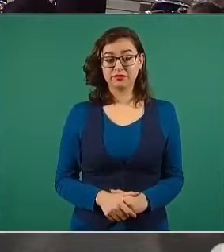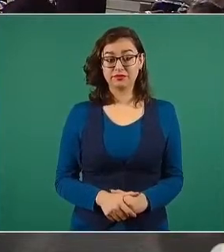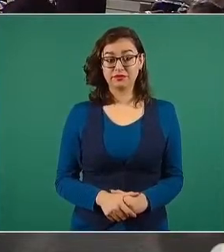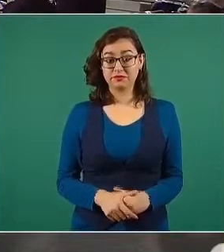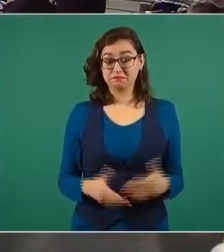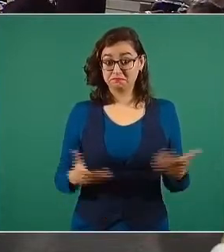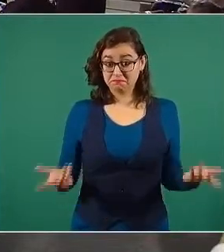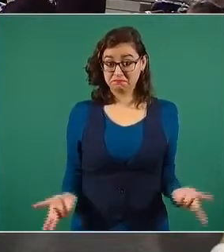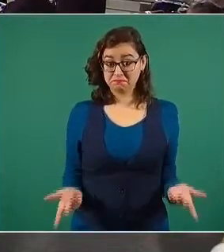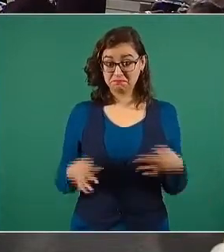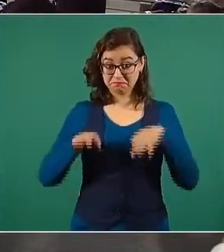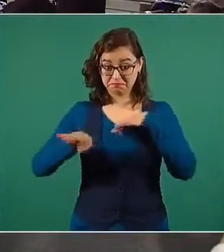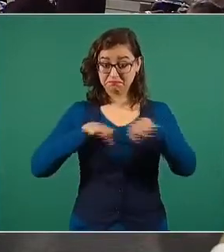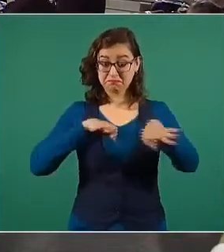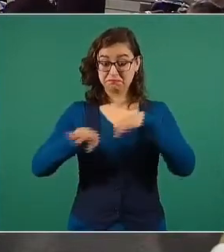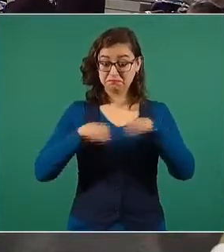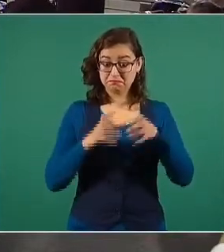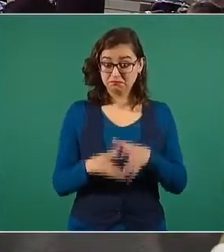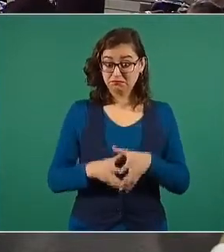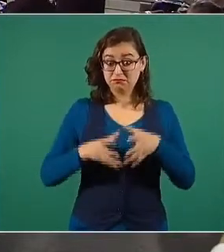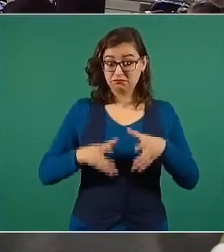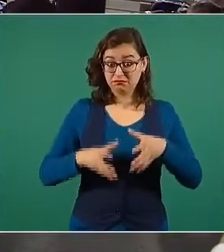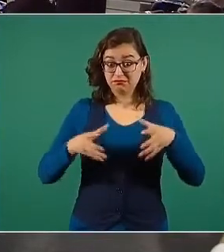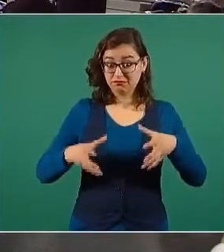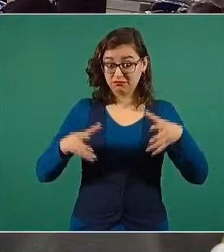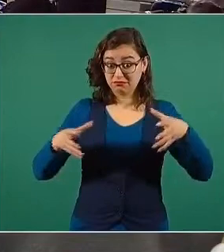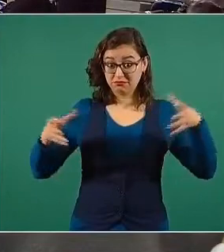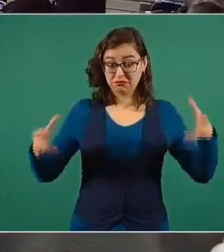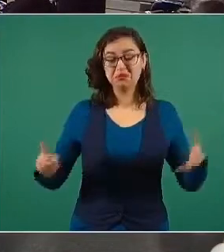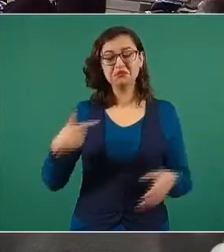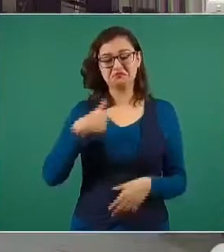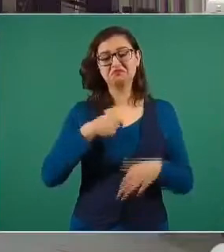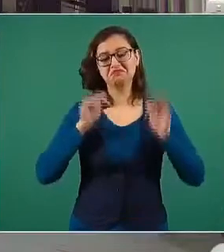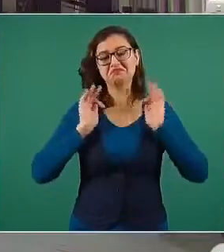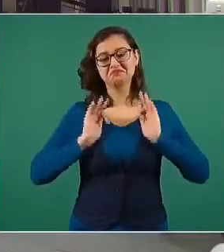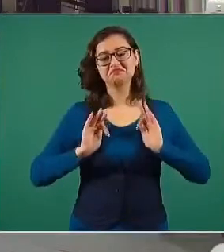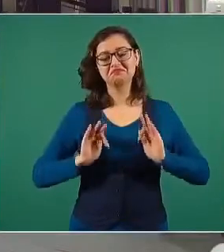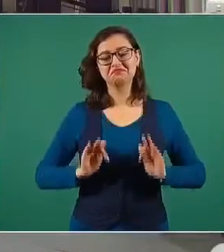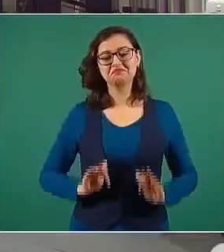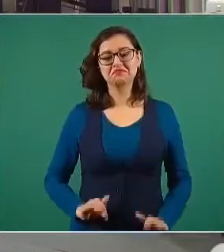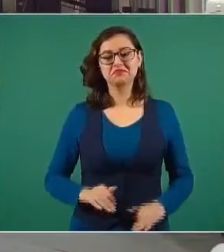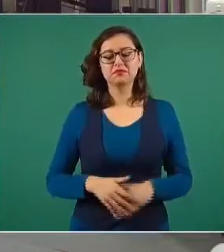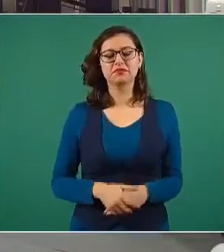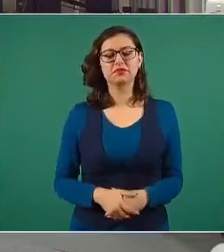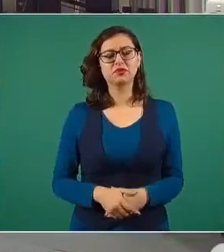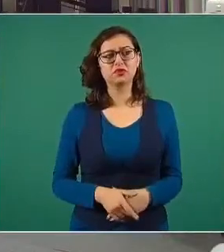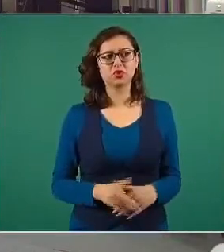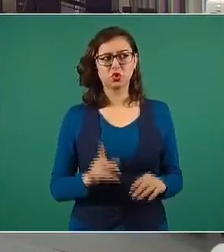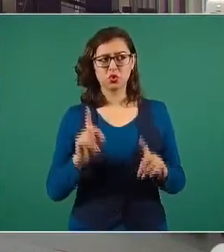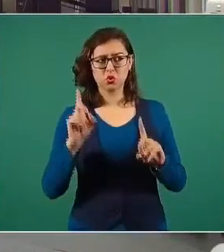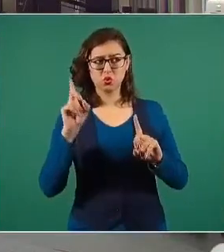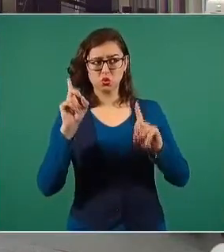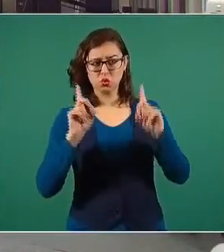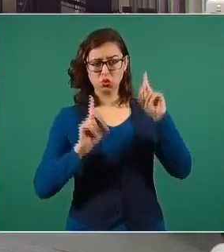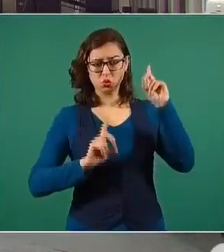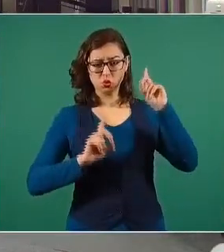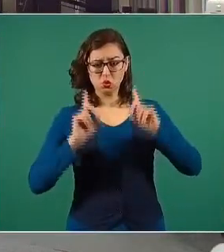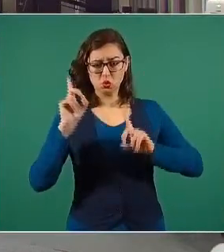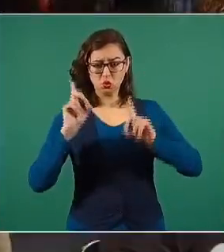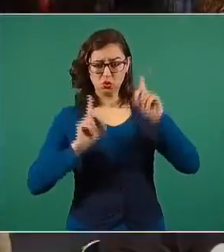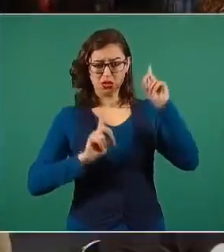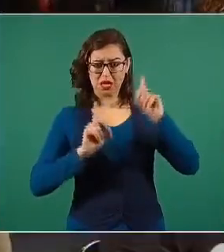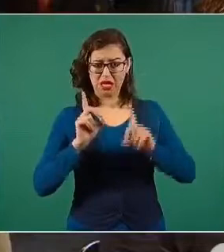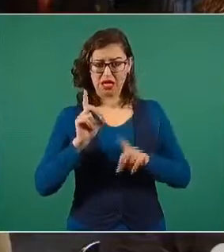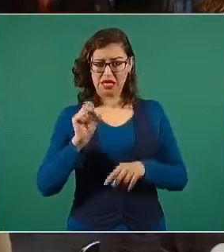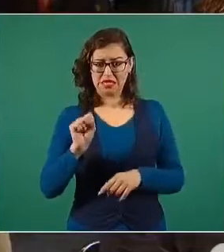Entonces, así estamos y sí estoy tranquilo. Y solamente una duda, ¿cuál fue la razón por la que